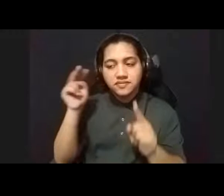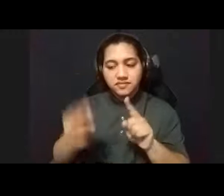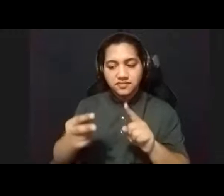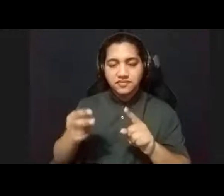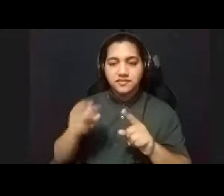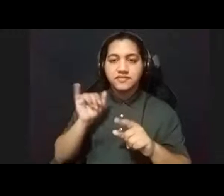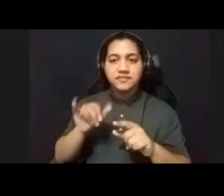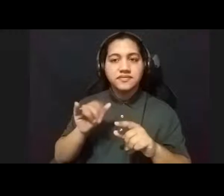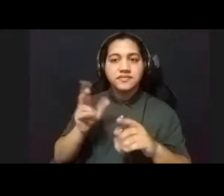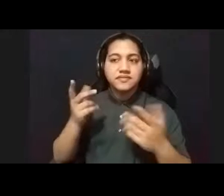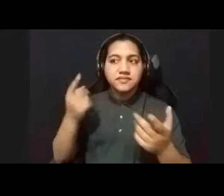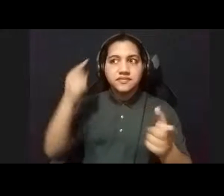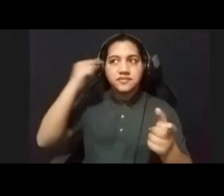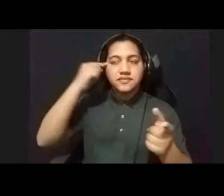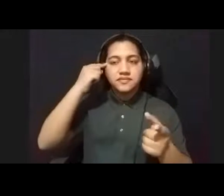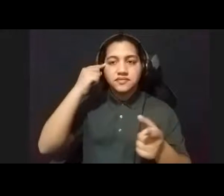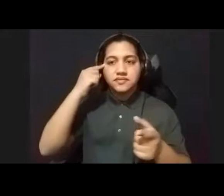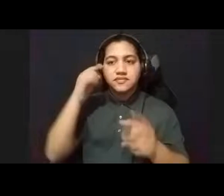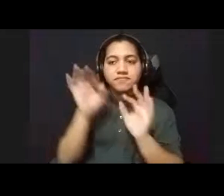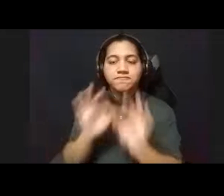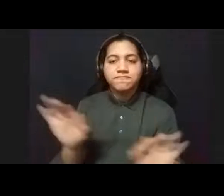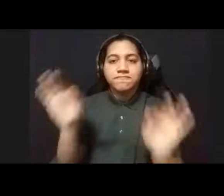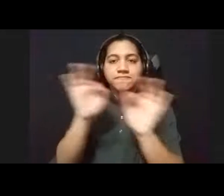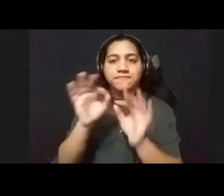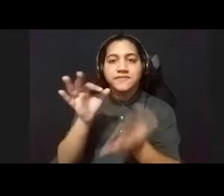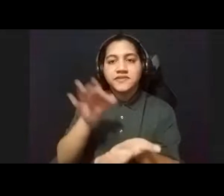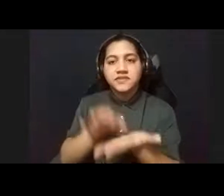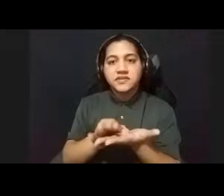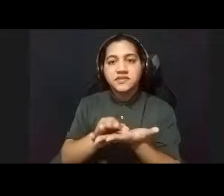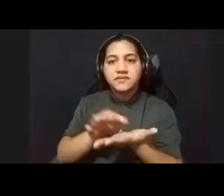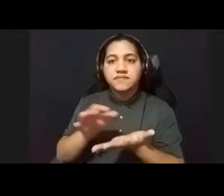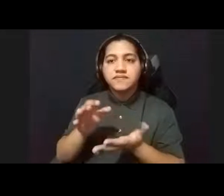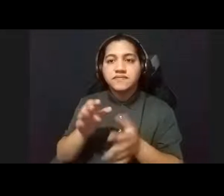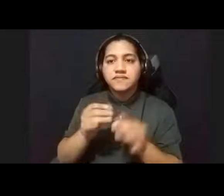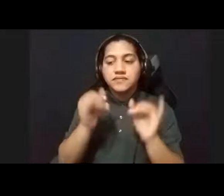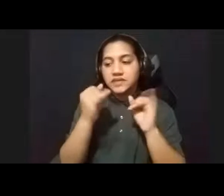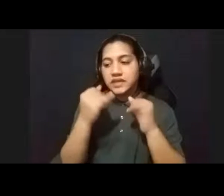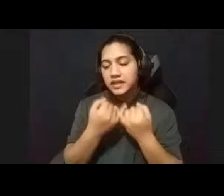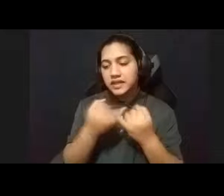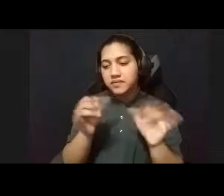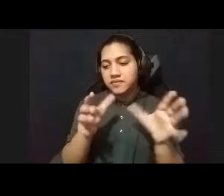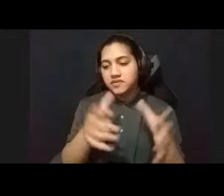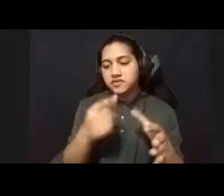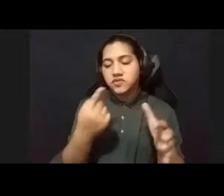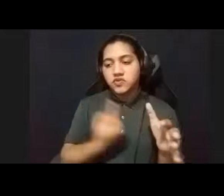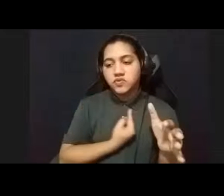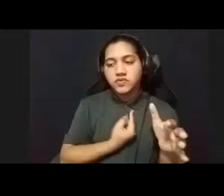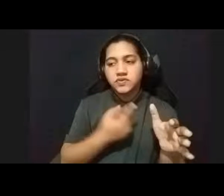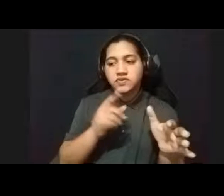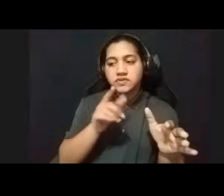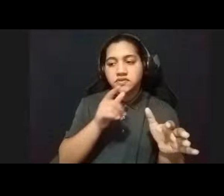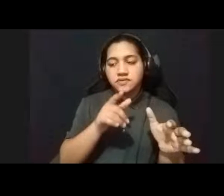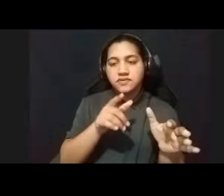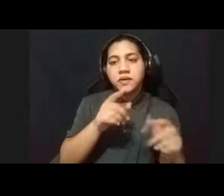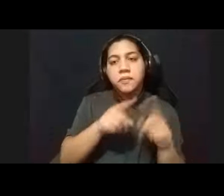personaje tiene conciencia de lo importante que es el dinero, es independiente, vive sola, pero ella sabe muy bien lo que se